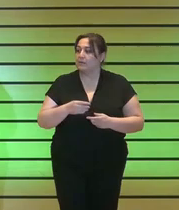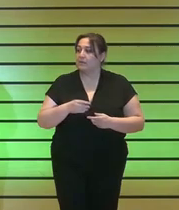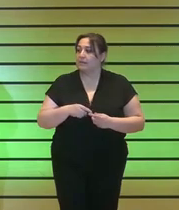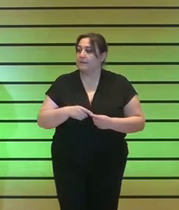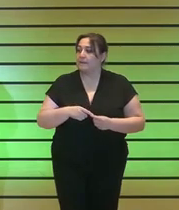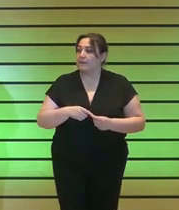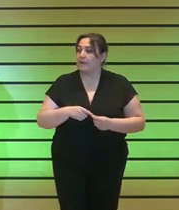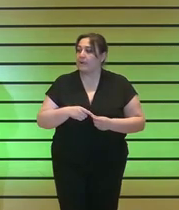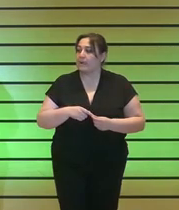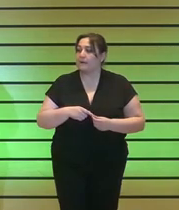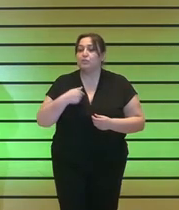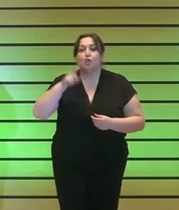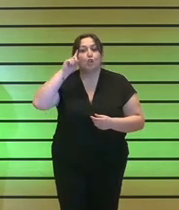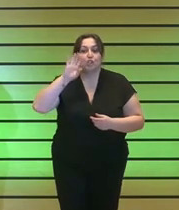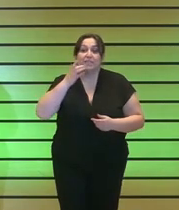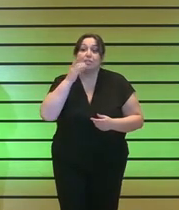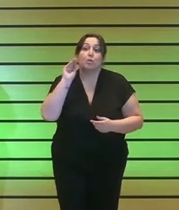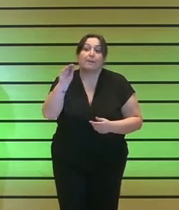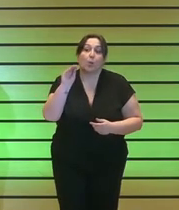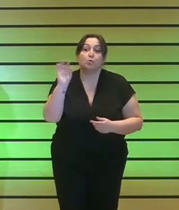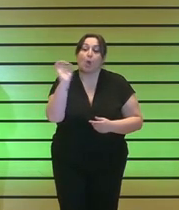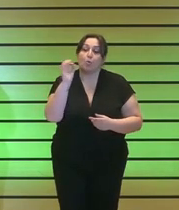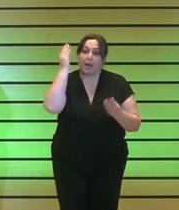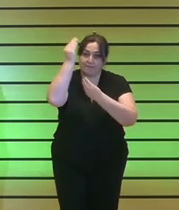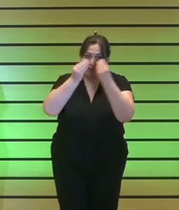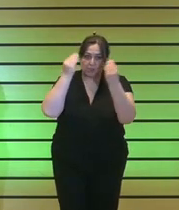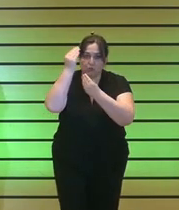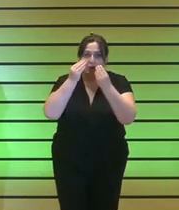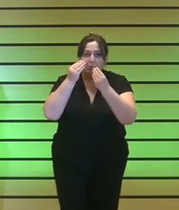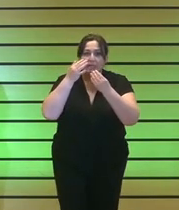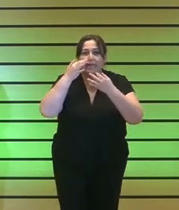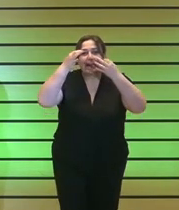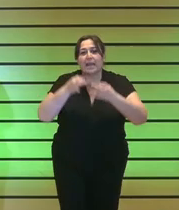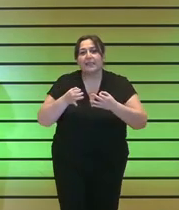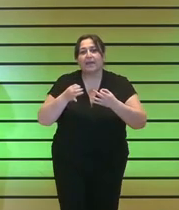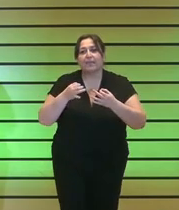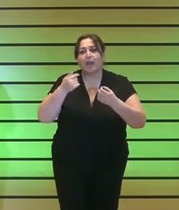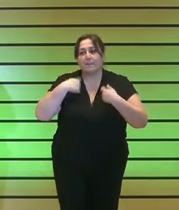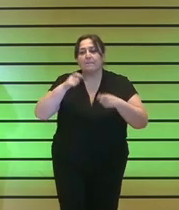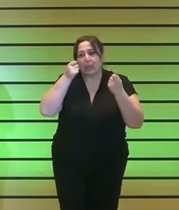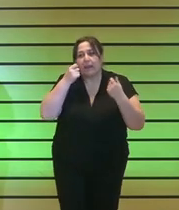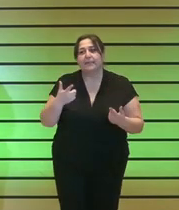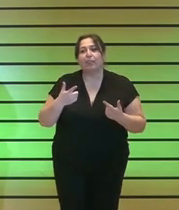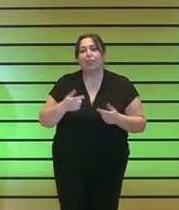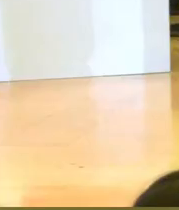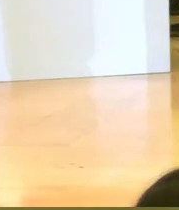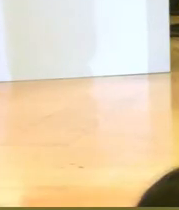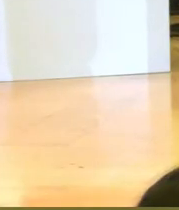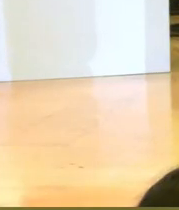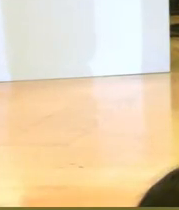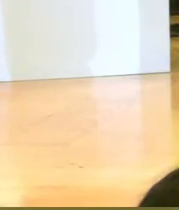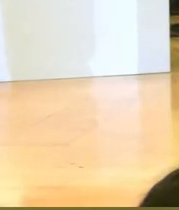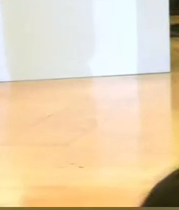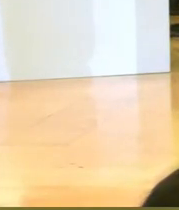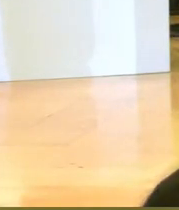ahí nos es una pregunta o una reflexión en realidad lo que me lo que me llama muchísimo la atención es si